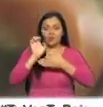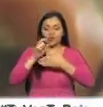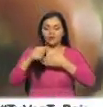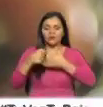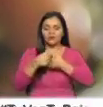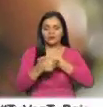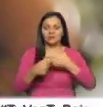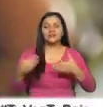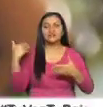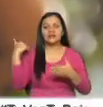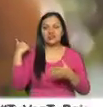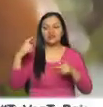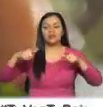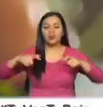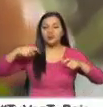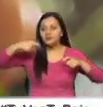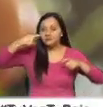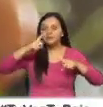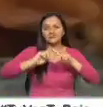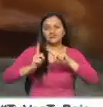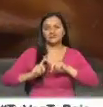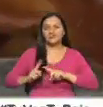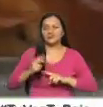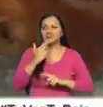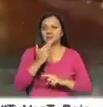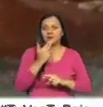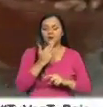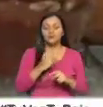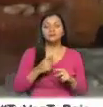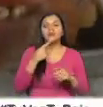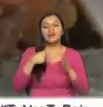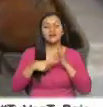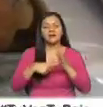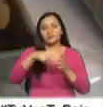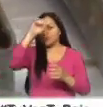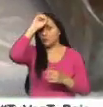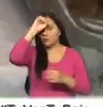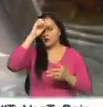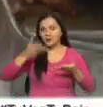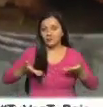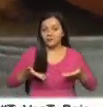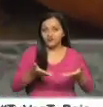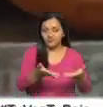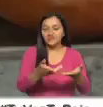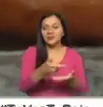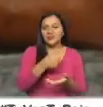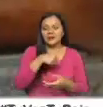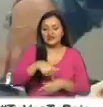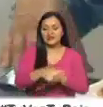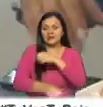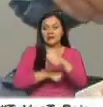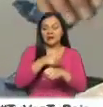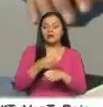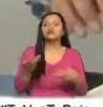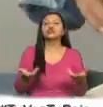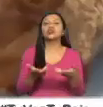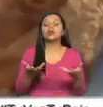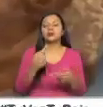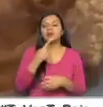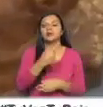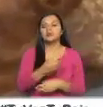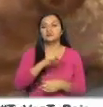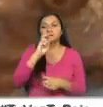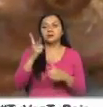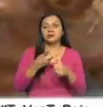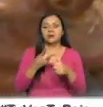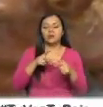de platos típicos que encantan a más de uno. Un ejemplo es el tradicional hornado, que para este año se realizará la segunda edición de